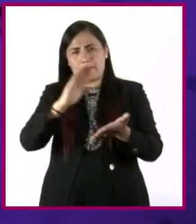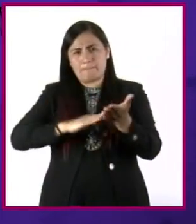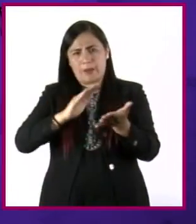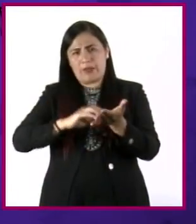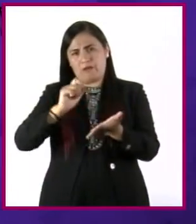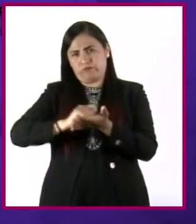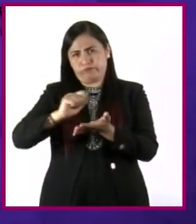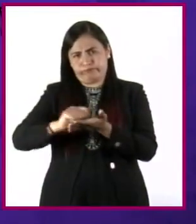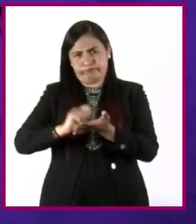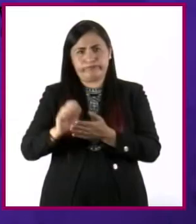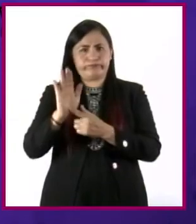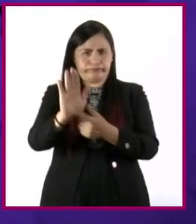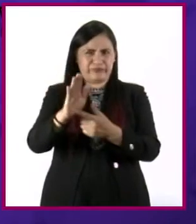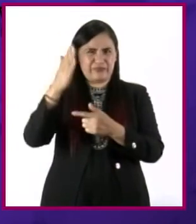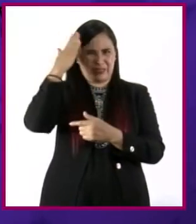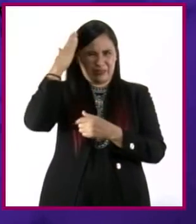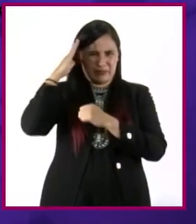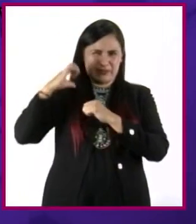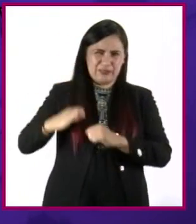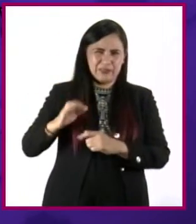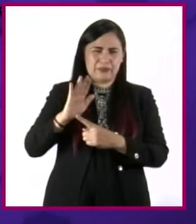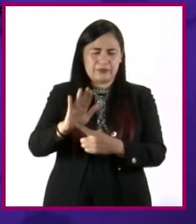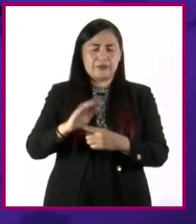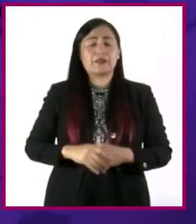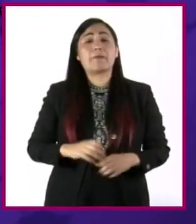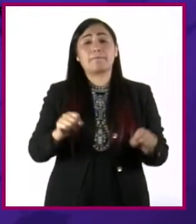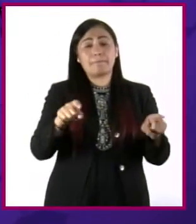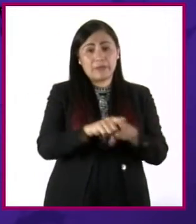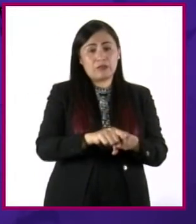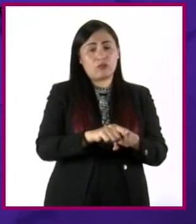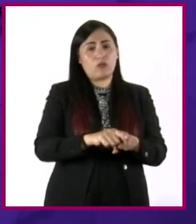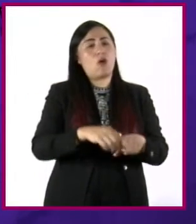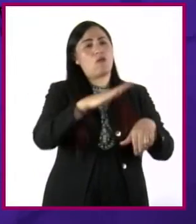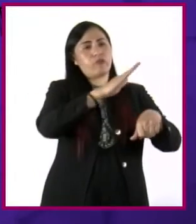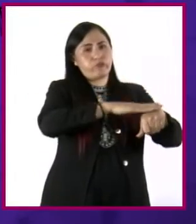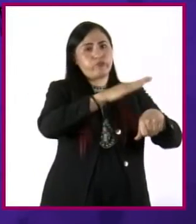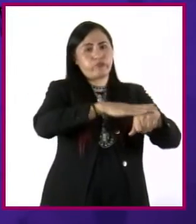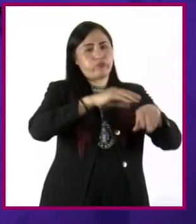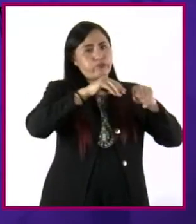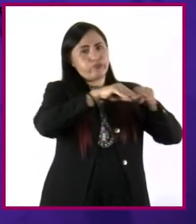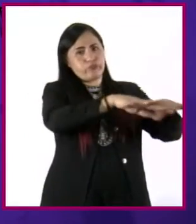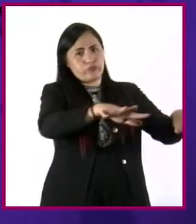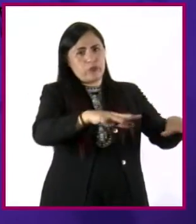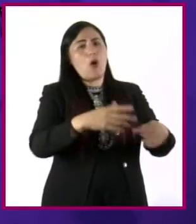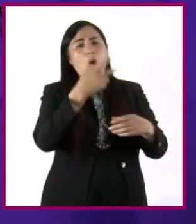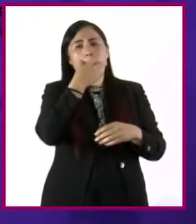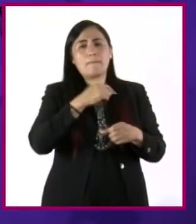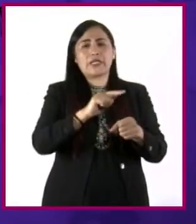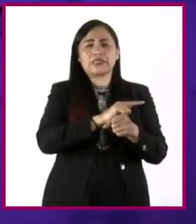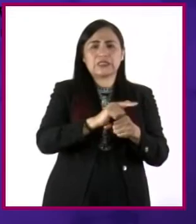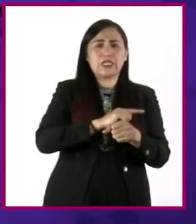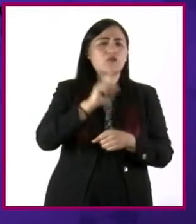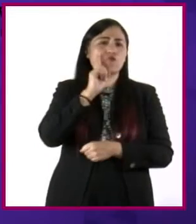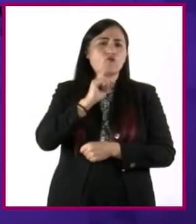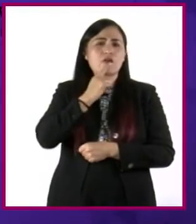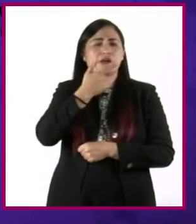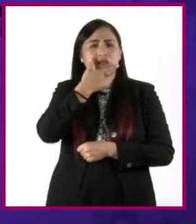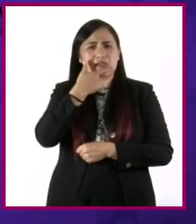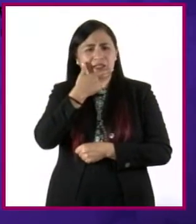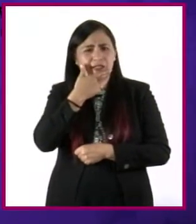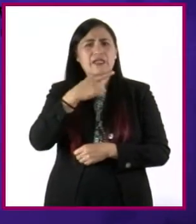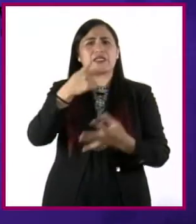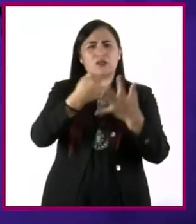8. Fomentar las campañas de la comunidad y la protección de derechos de hombres gays, mujeres lesbianas, personas